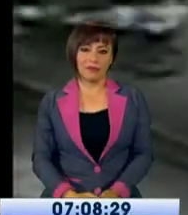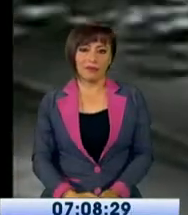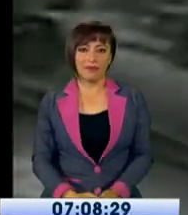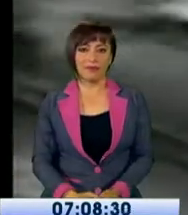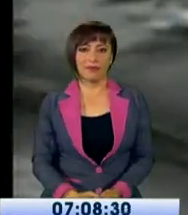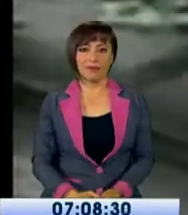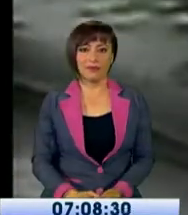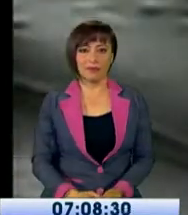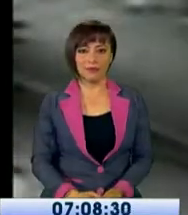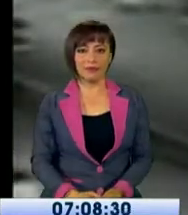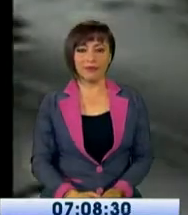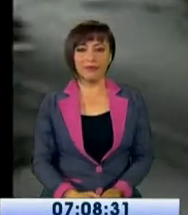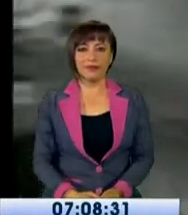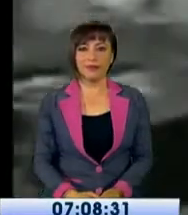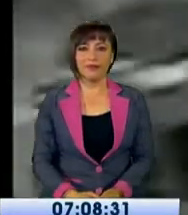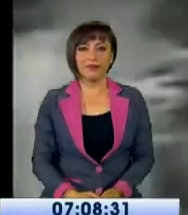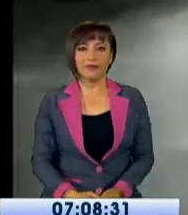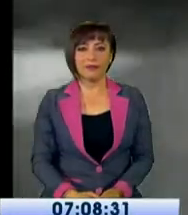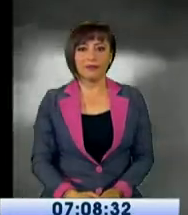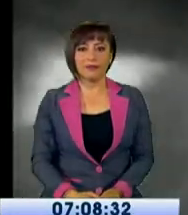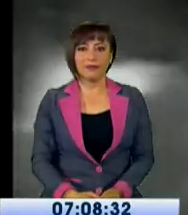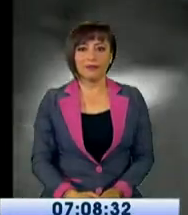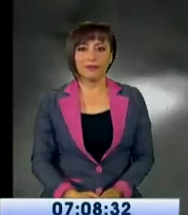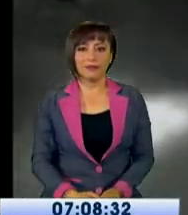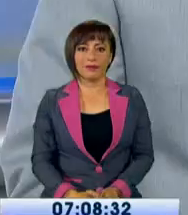Informó Ítalo Ruiz.